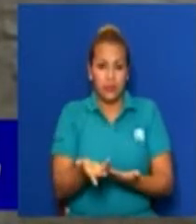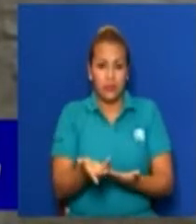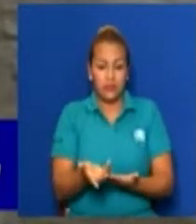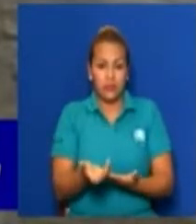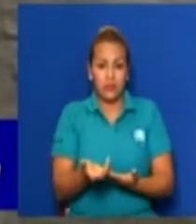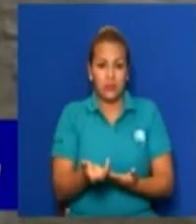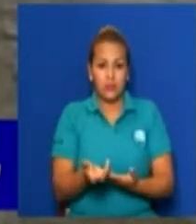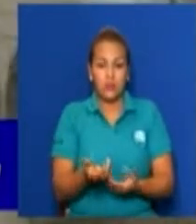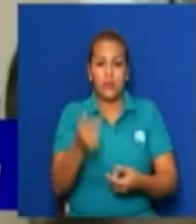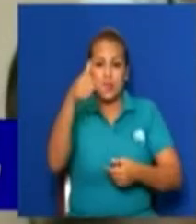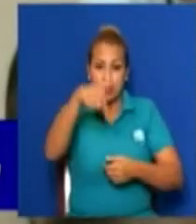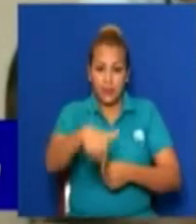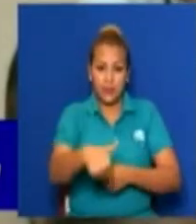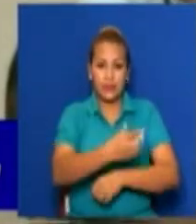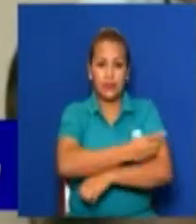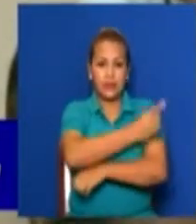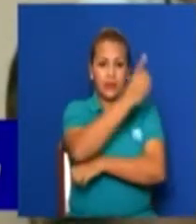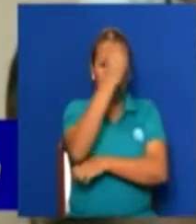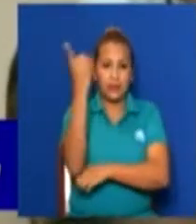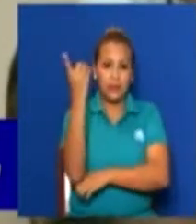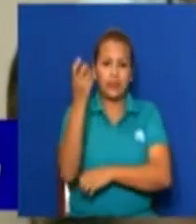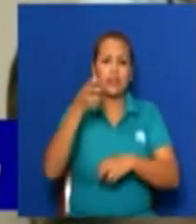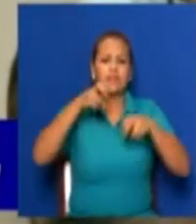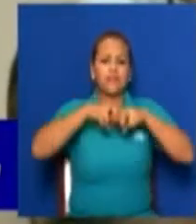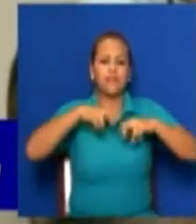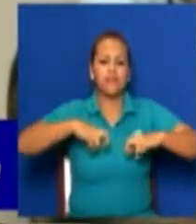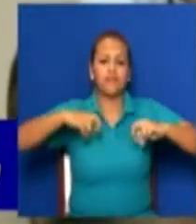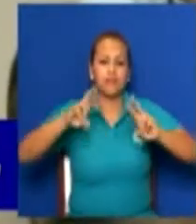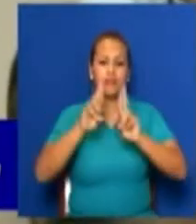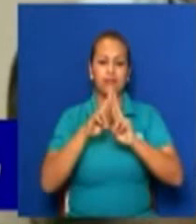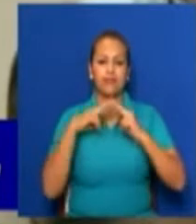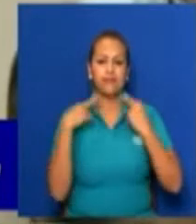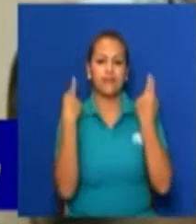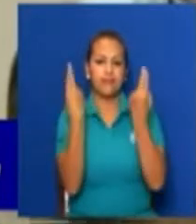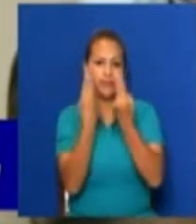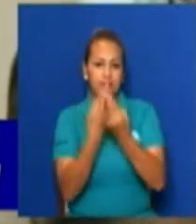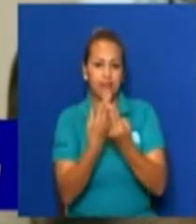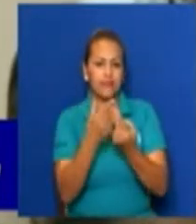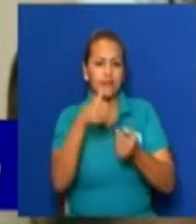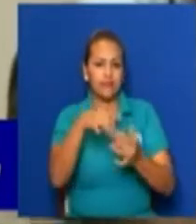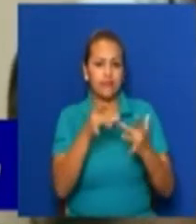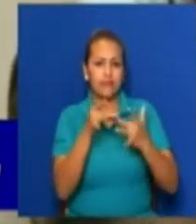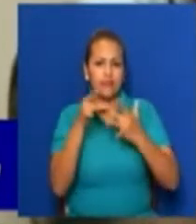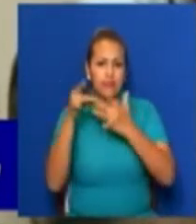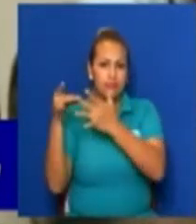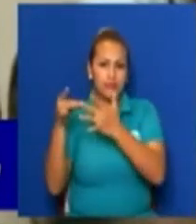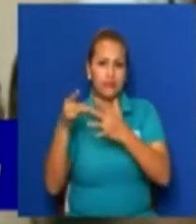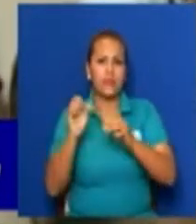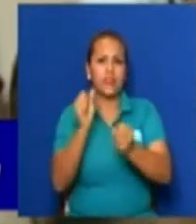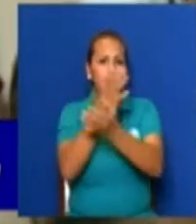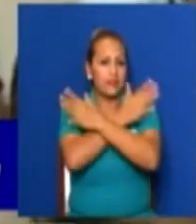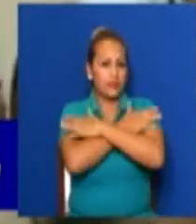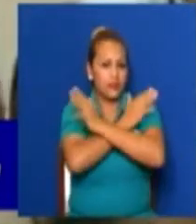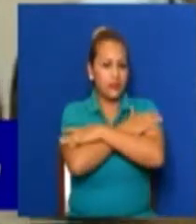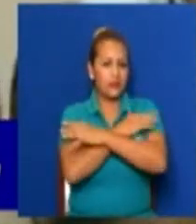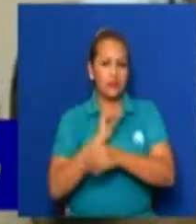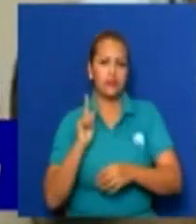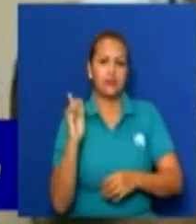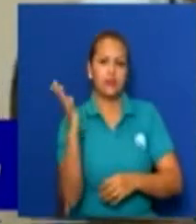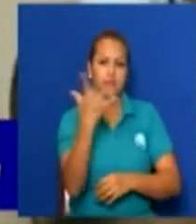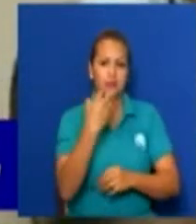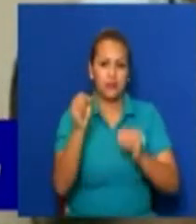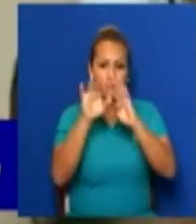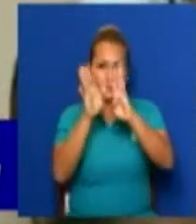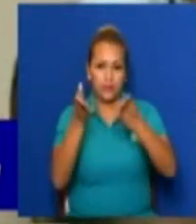día se haga una sesión solemne en saludo a estas mujeres que están